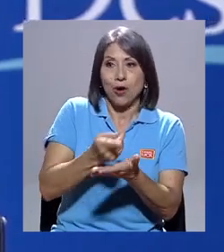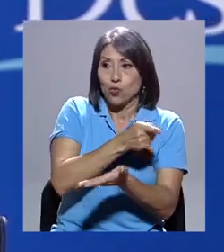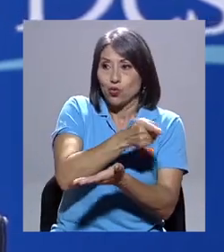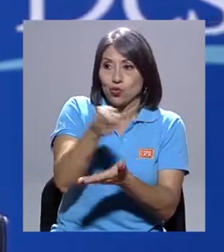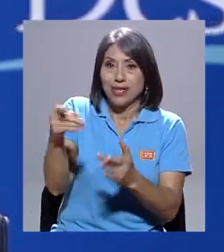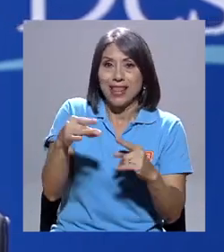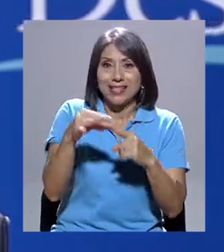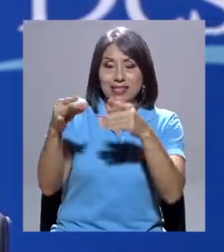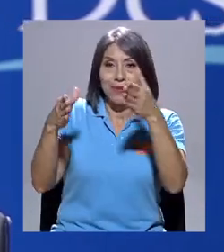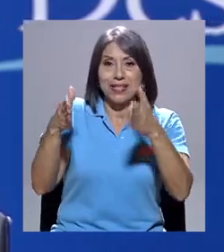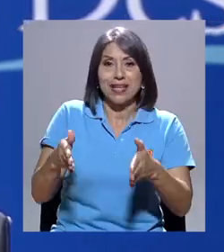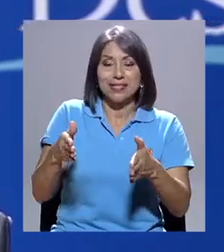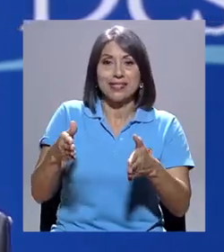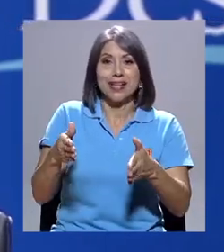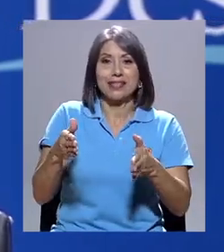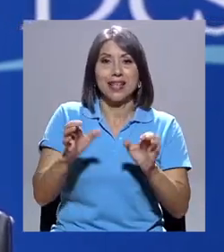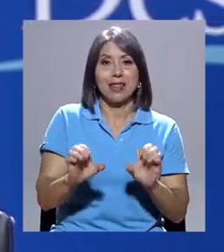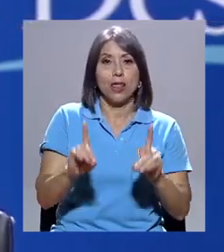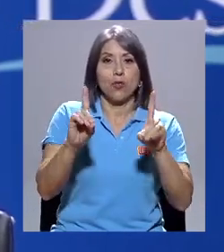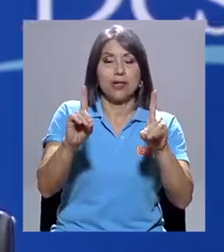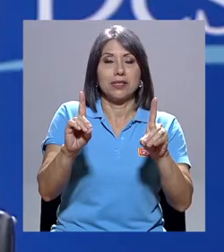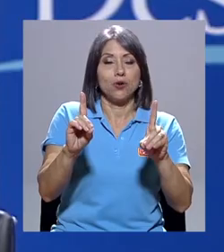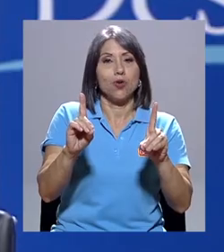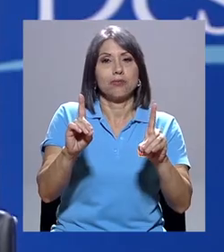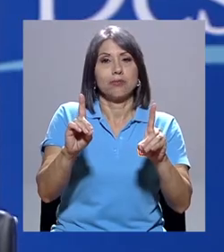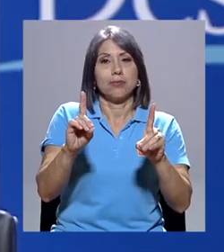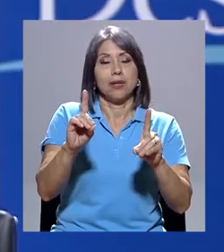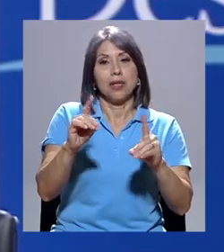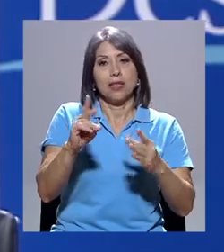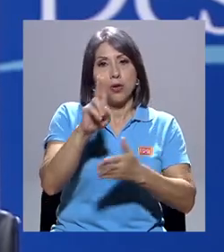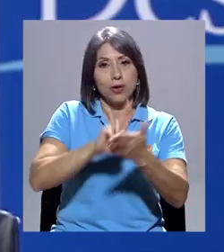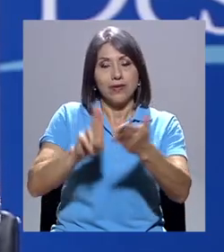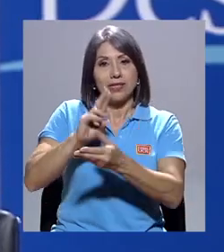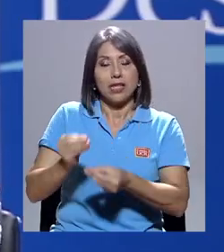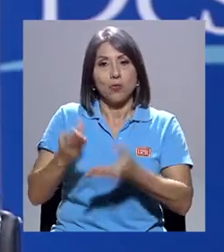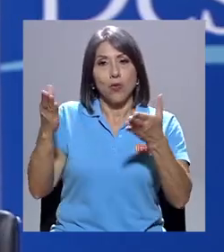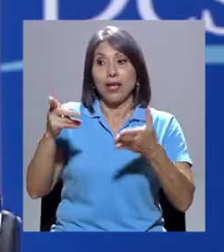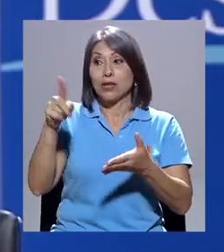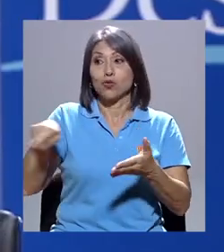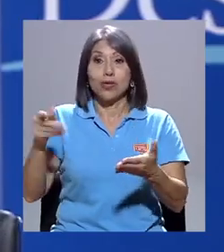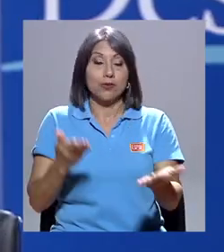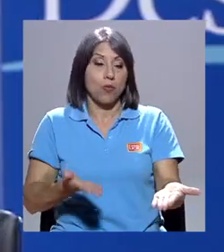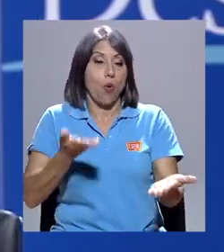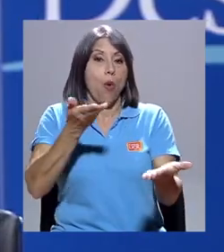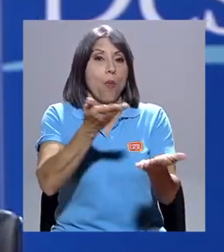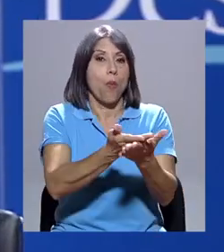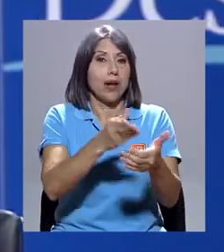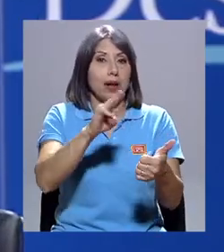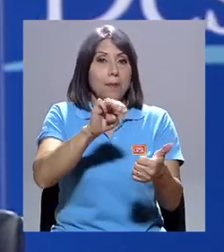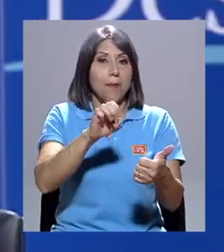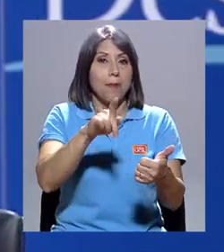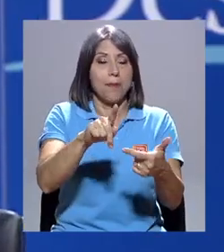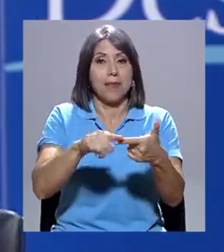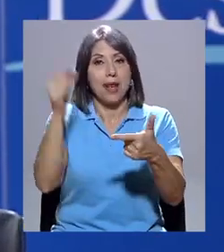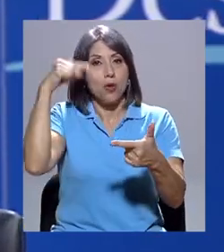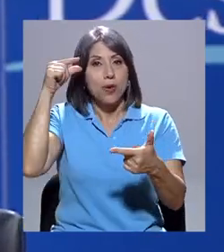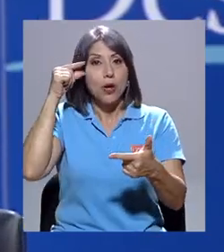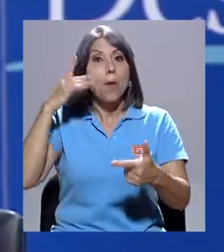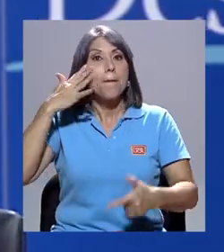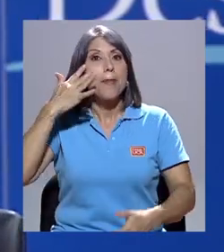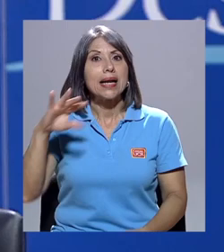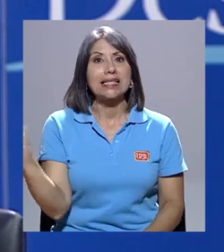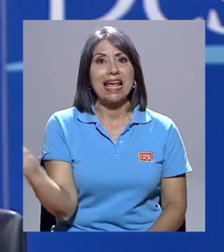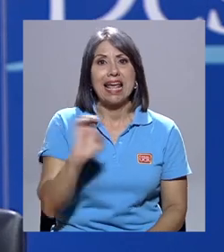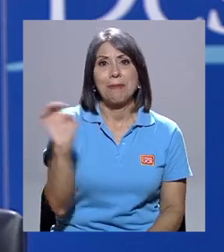universidades públicas al mes y al al gobierno pareciera como que hay una emergencia entonces en el país es decir de